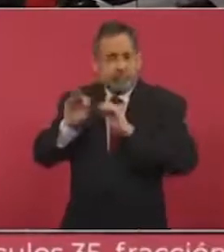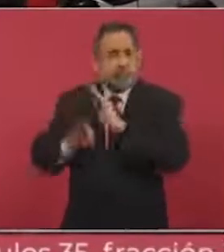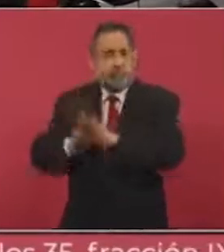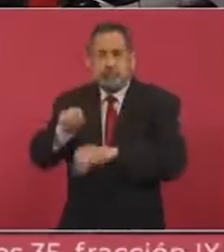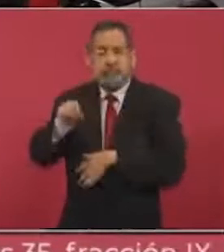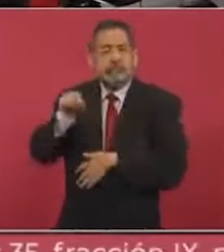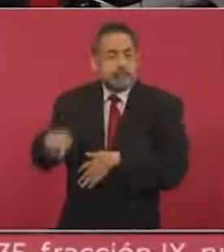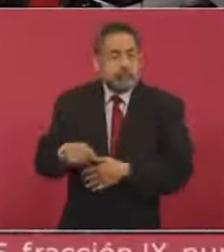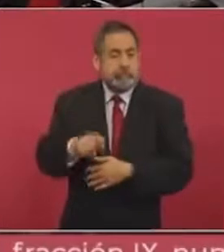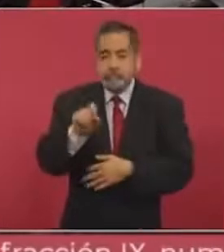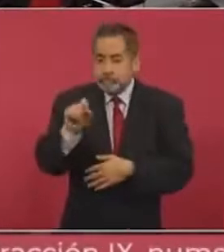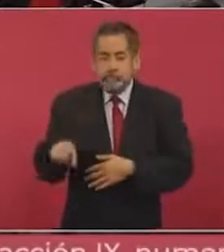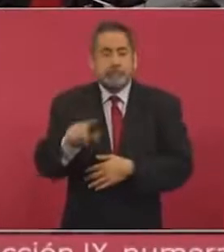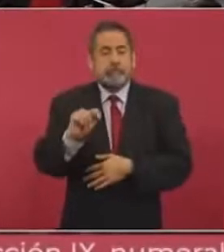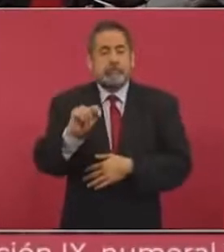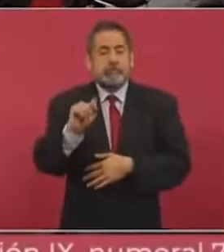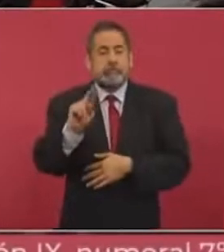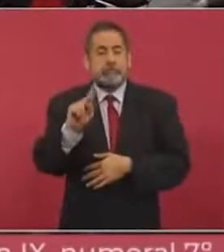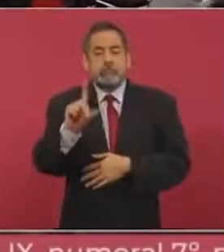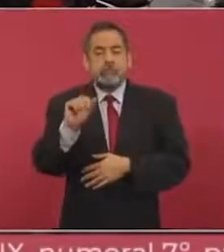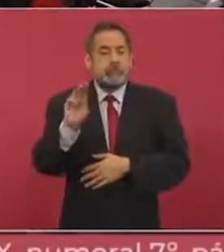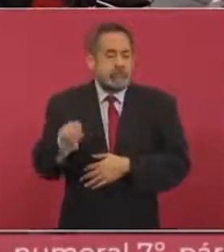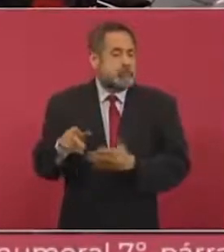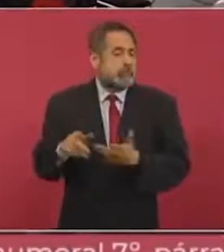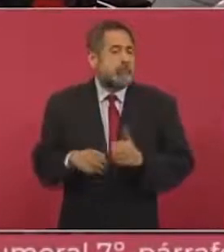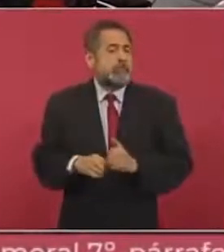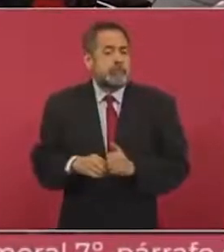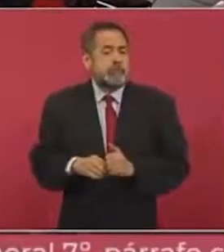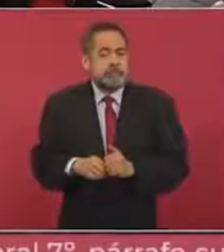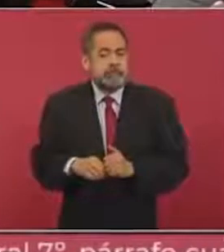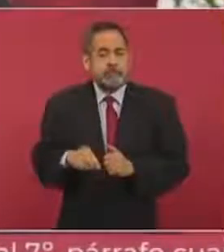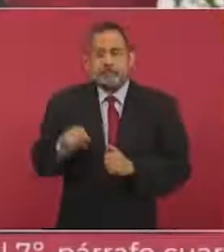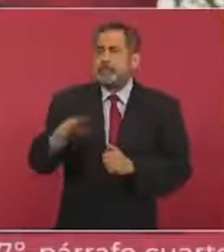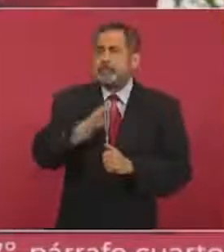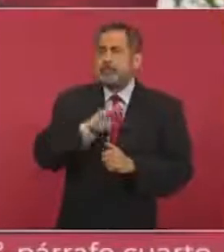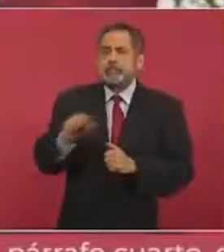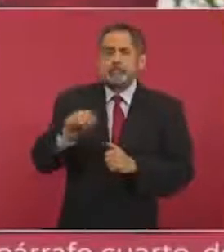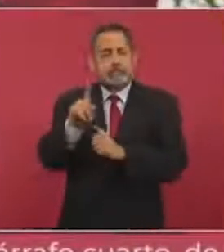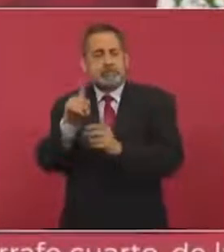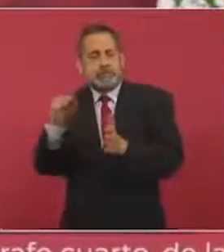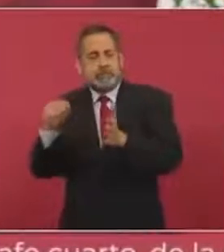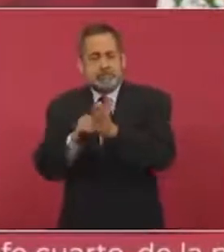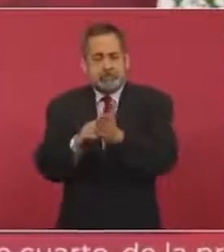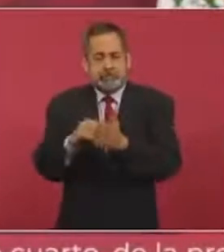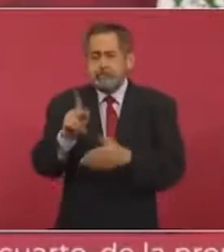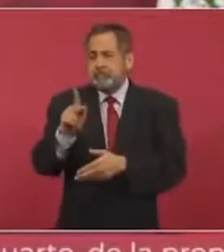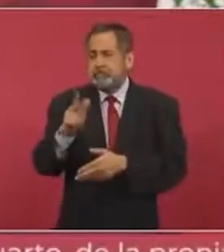Ahí en Tulum, un parque de más de 1,000 hectáreas,